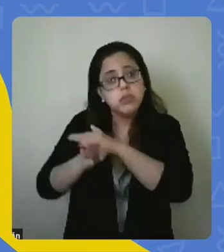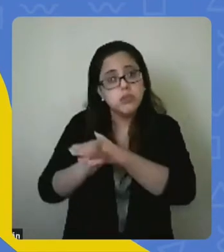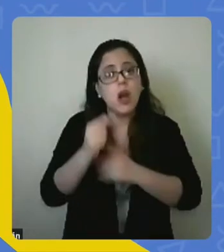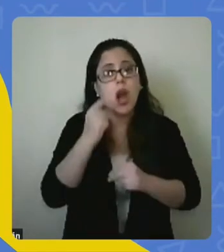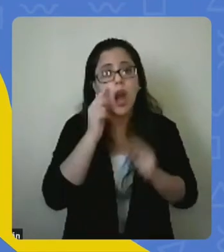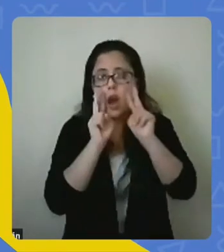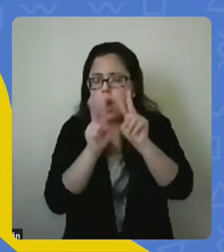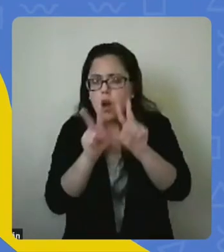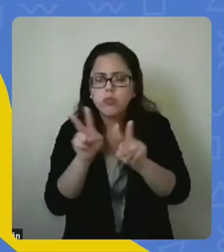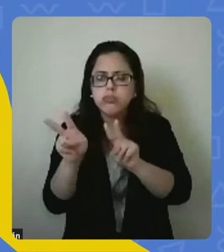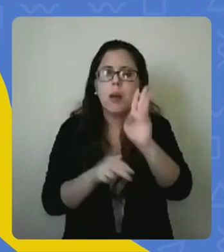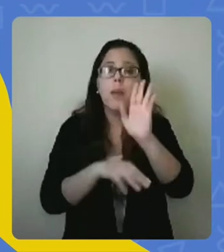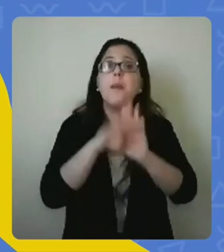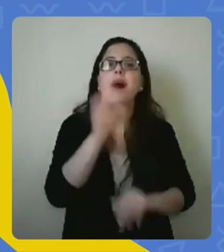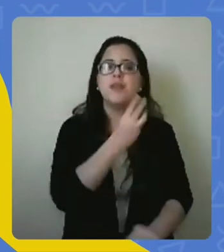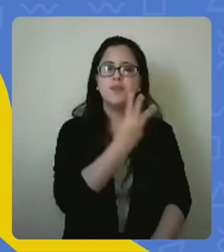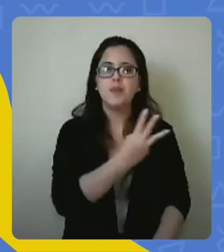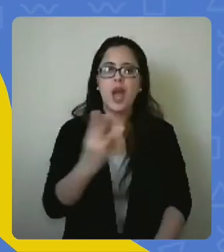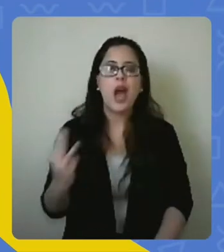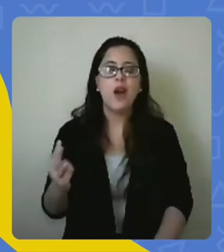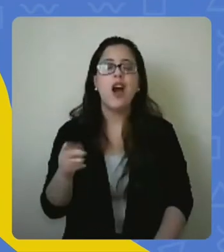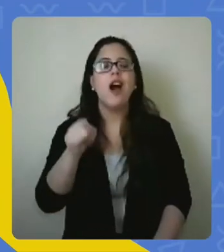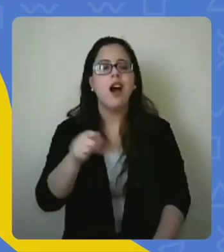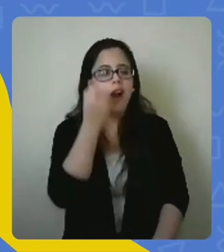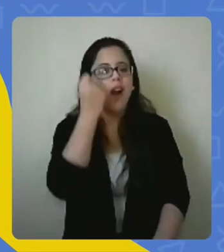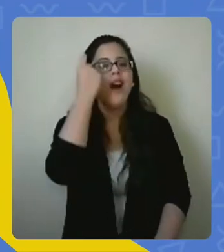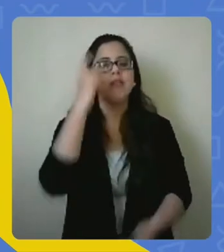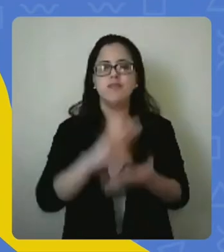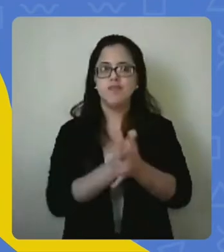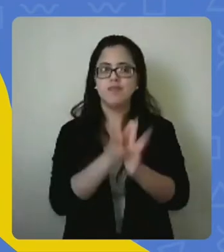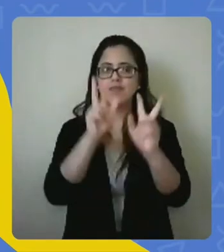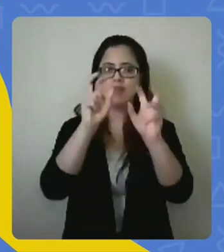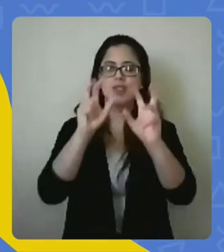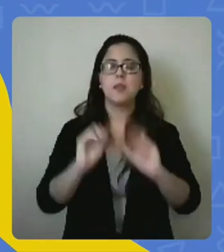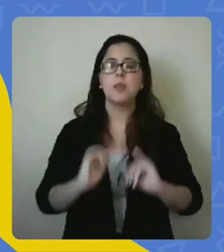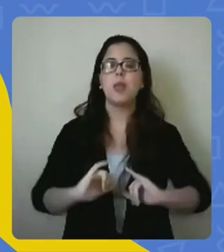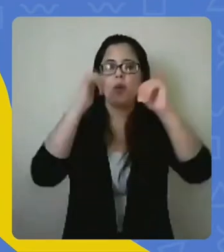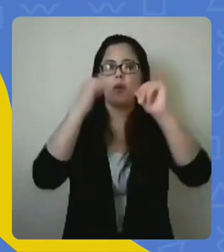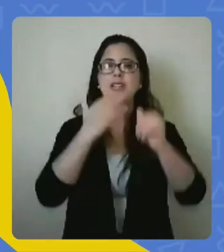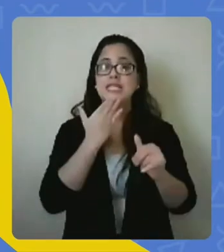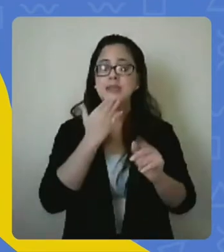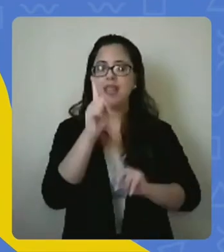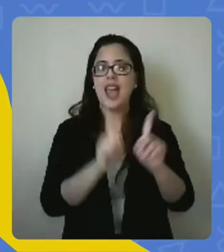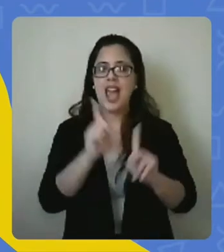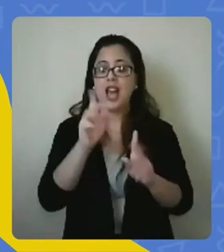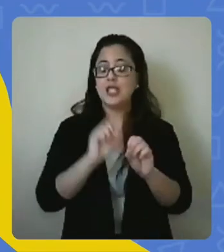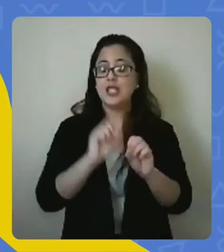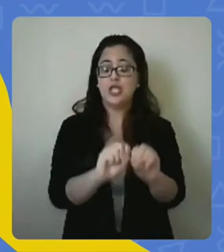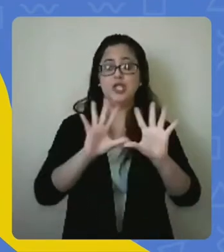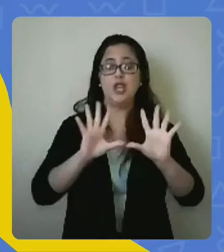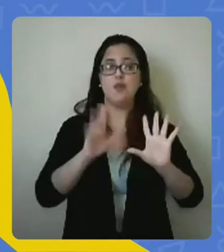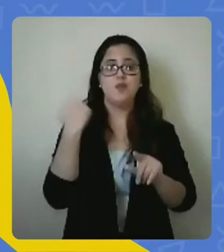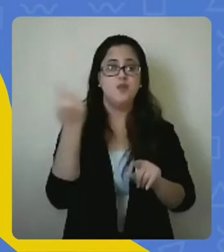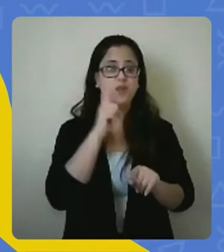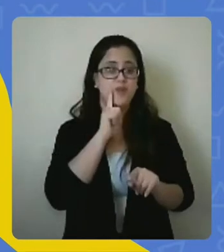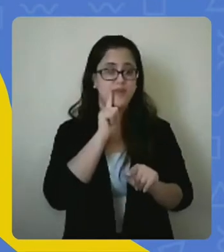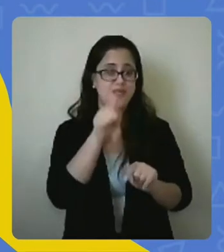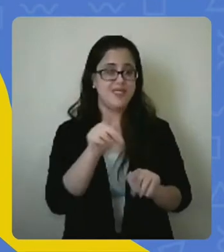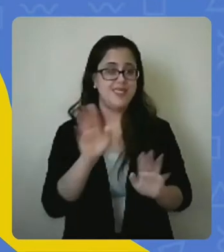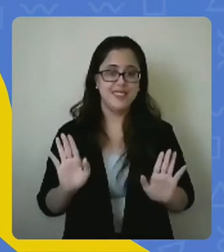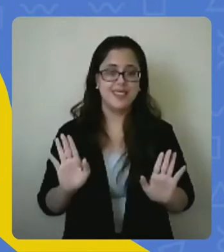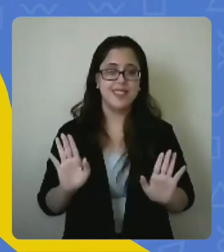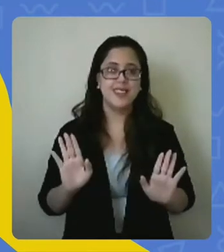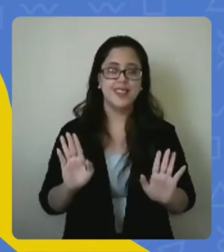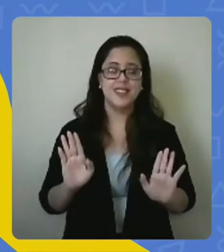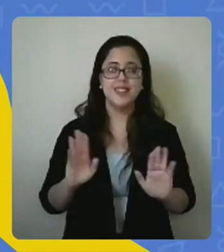más, pueden entrar a la página y saber todo respecto a los juegos. También se van a encontrar con algunas sorpresas que tenemos por ahí. Así que